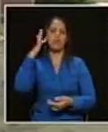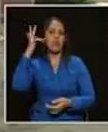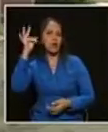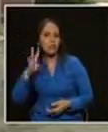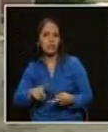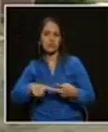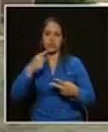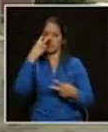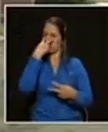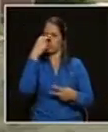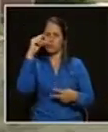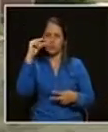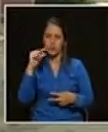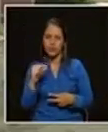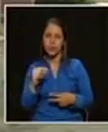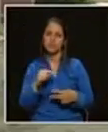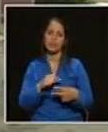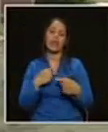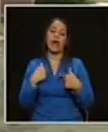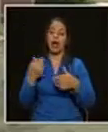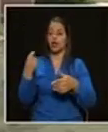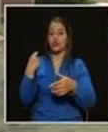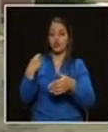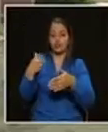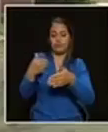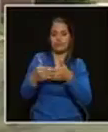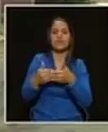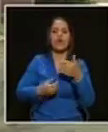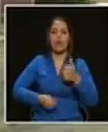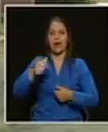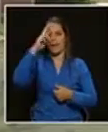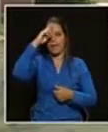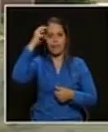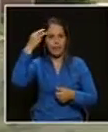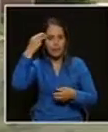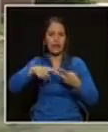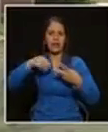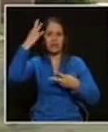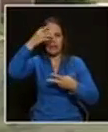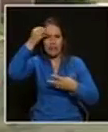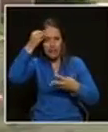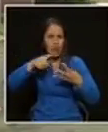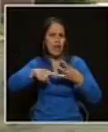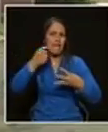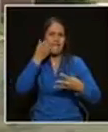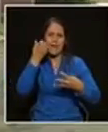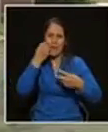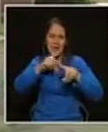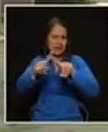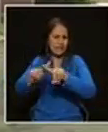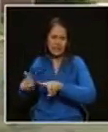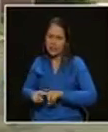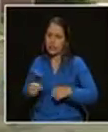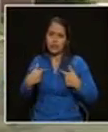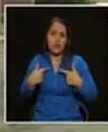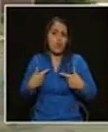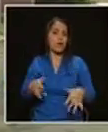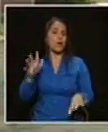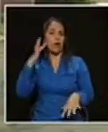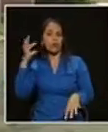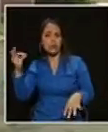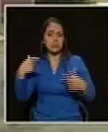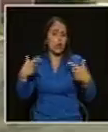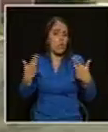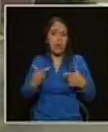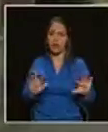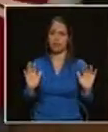baja visión. Y últimamente todas las otras discapacidades, todas las enfermedades raras y todo el que quiera estar aquí así no tenga